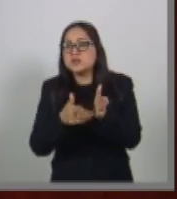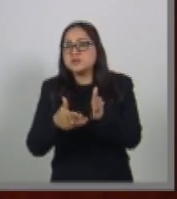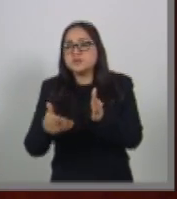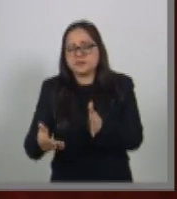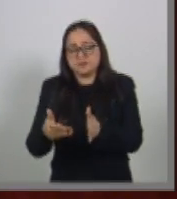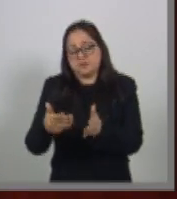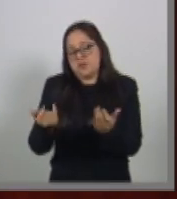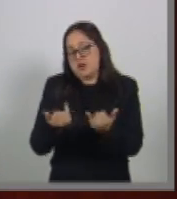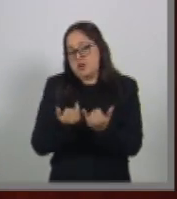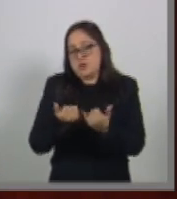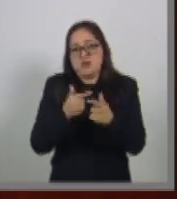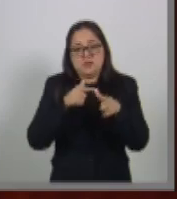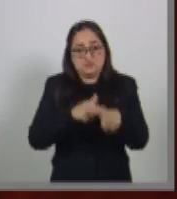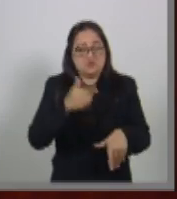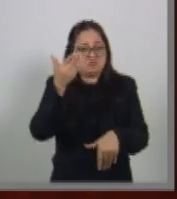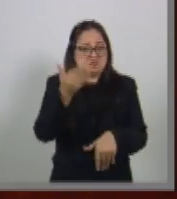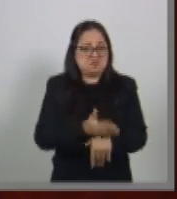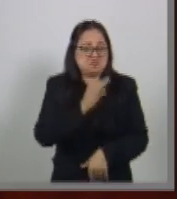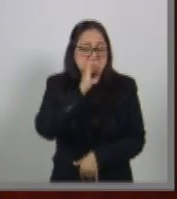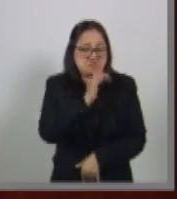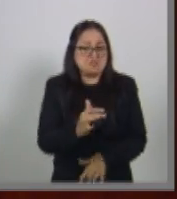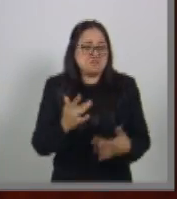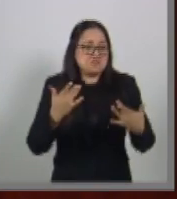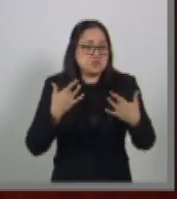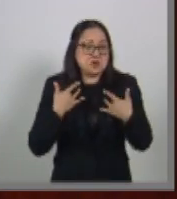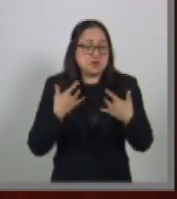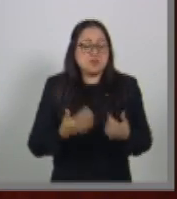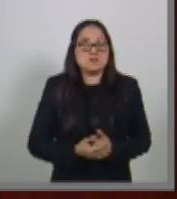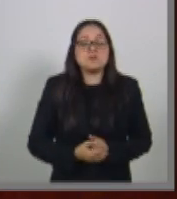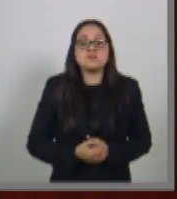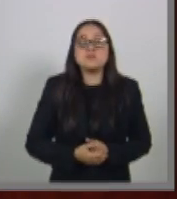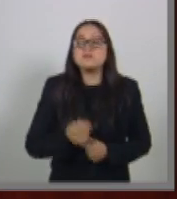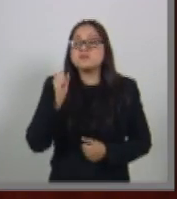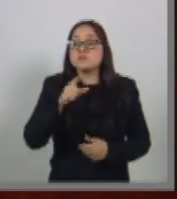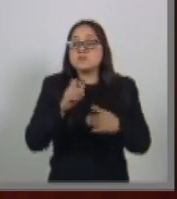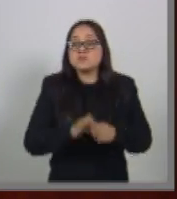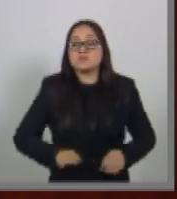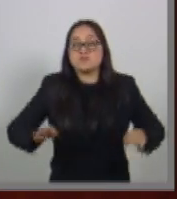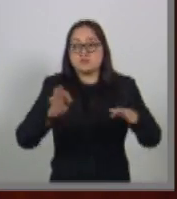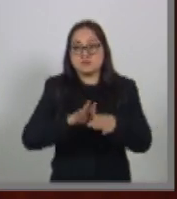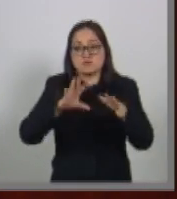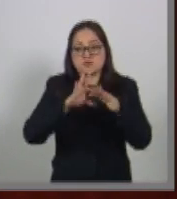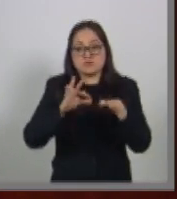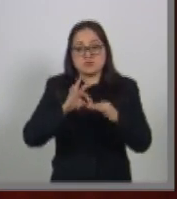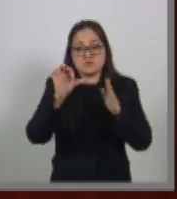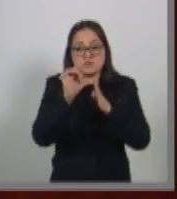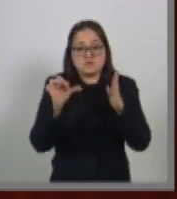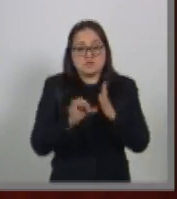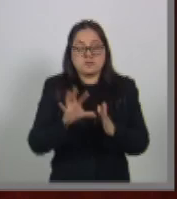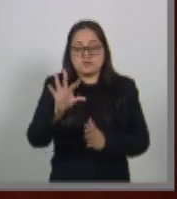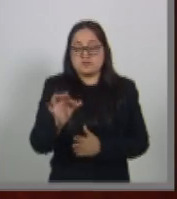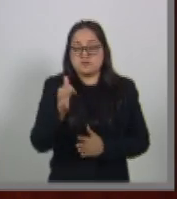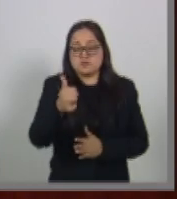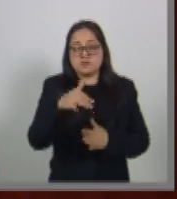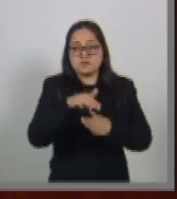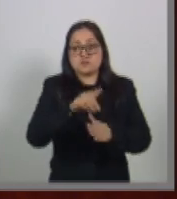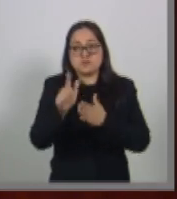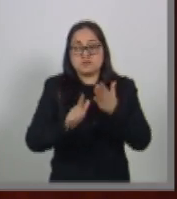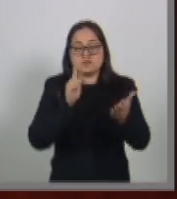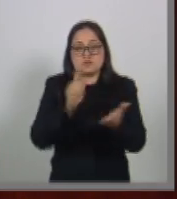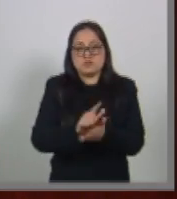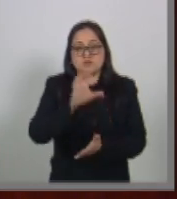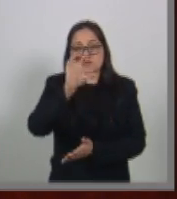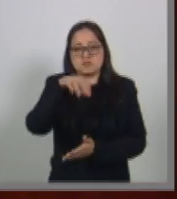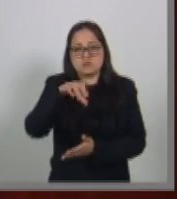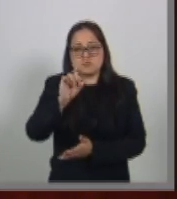de impunidad. Es importante mencionar que de acuerdo al artículo 46 de la ley de la Comisión Nacional